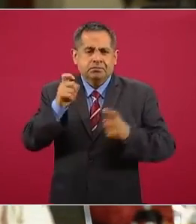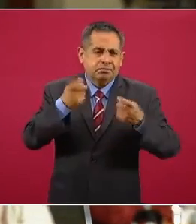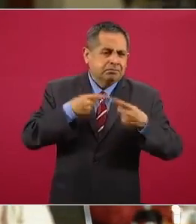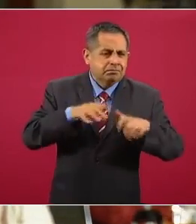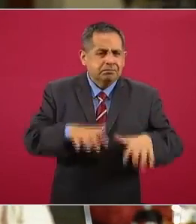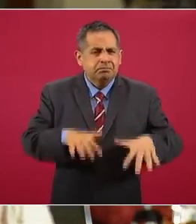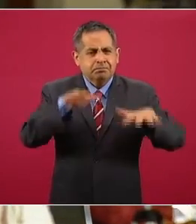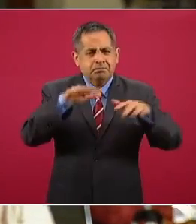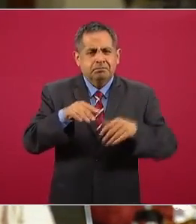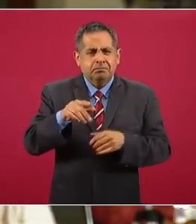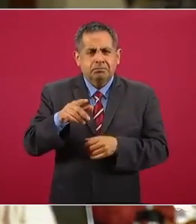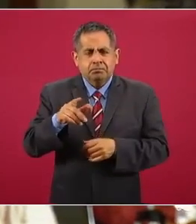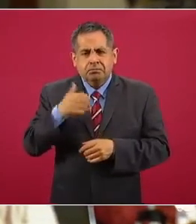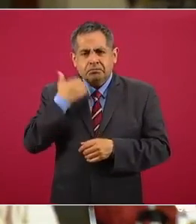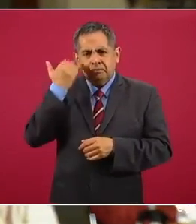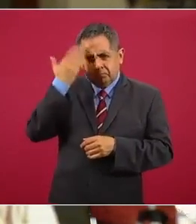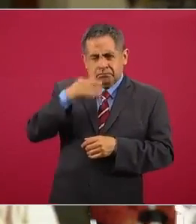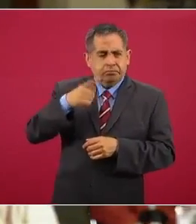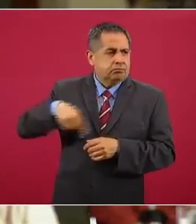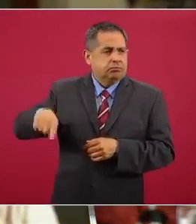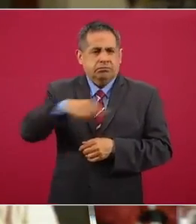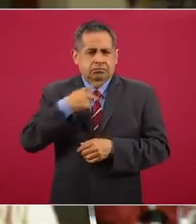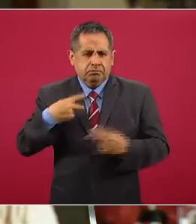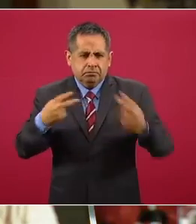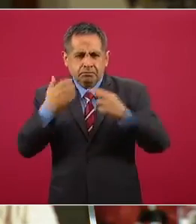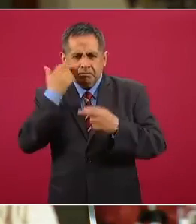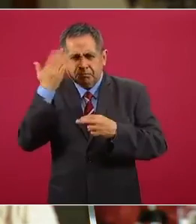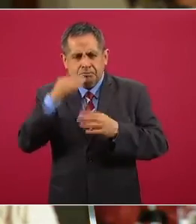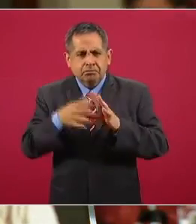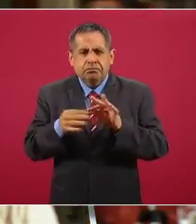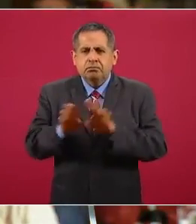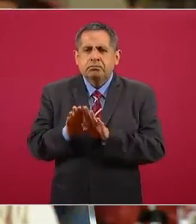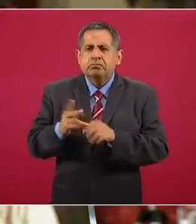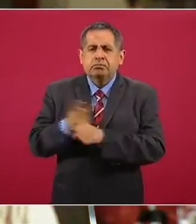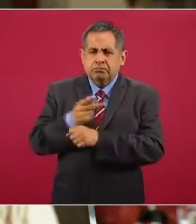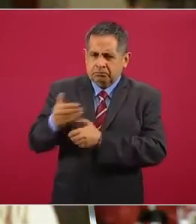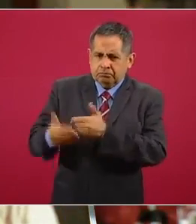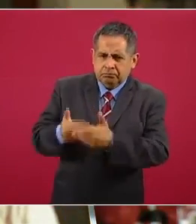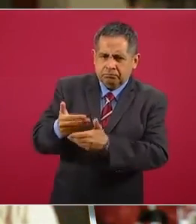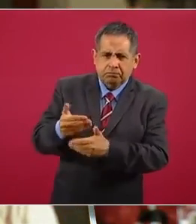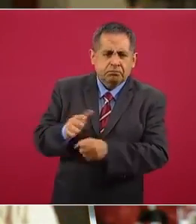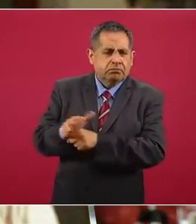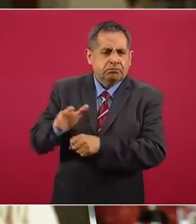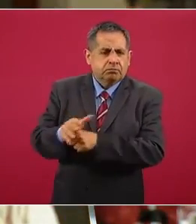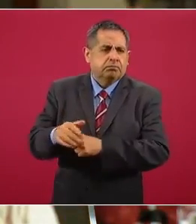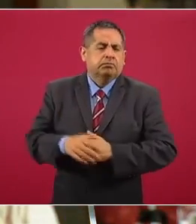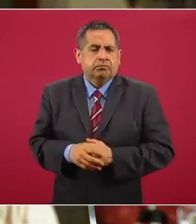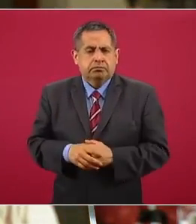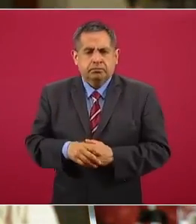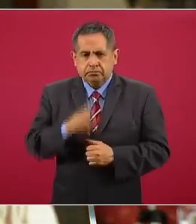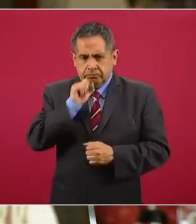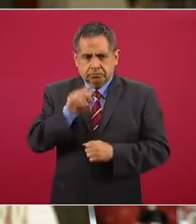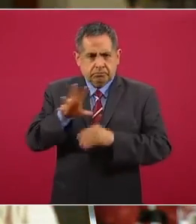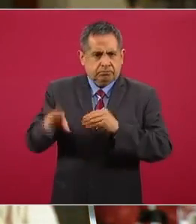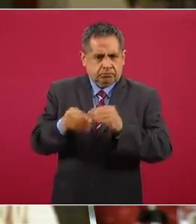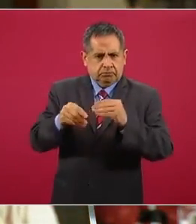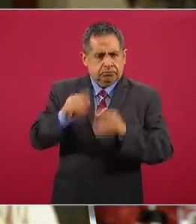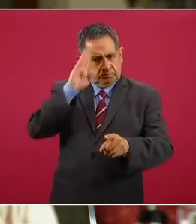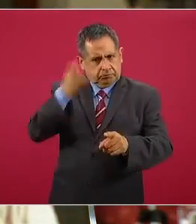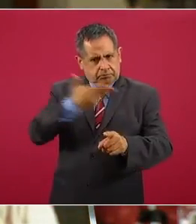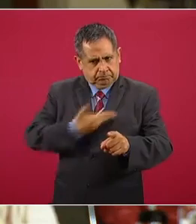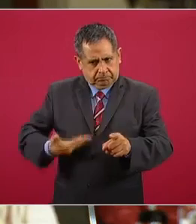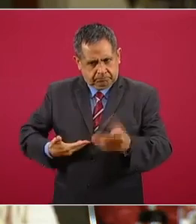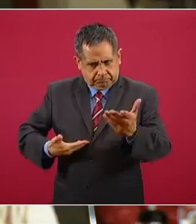inundaciones, quisiera saber, y yo creo que la audiencia también, cuál es el avance que ha tenido. Aunado a esto, señor presidente, me gustaría